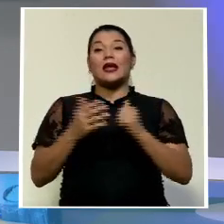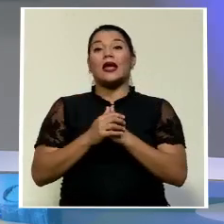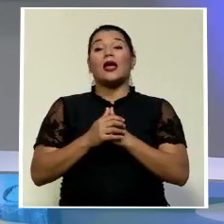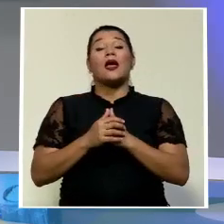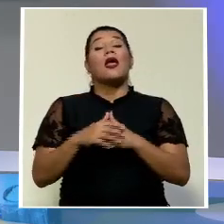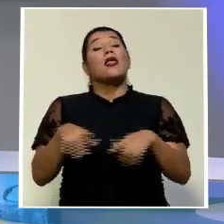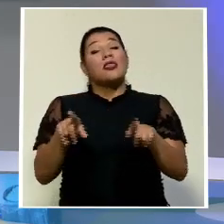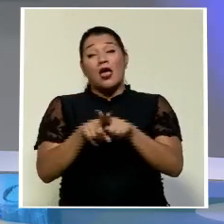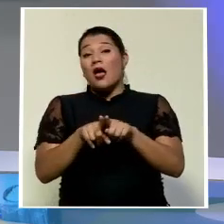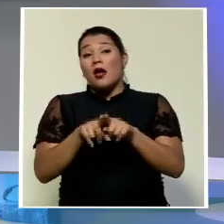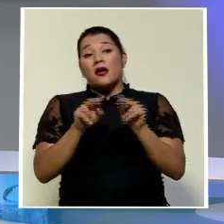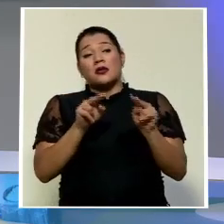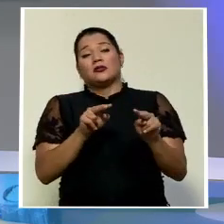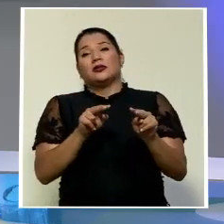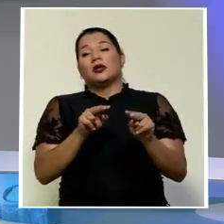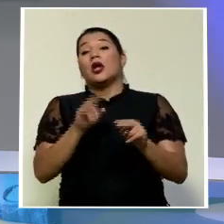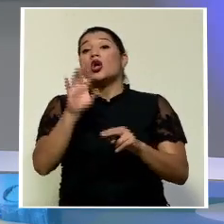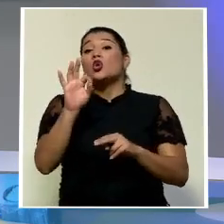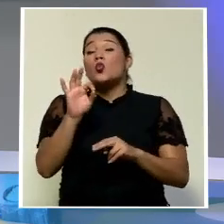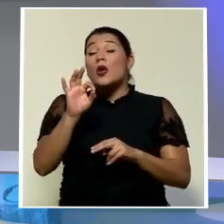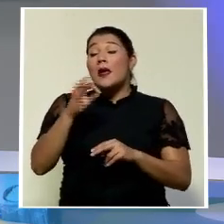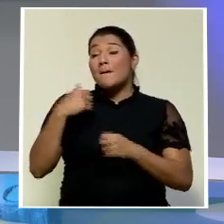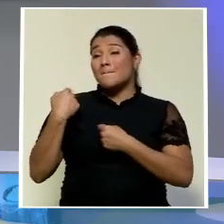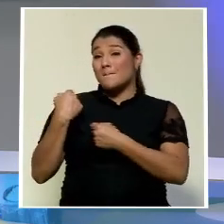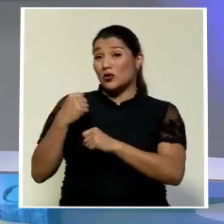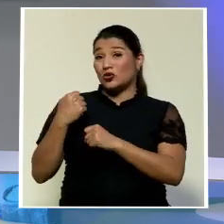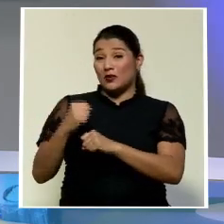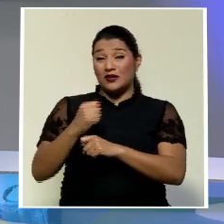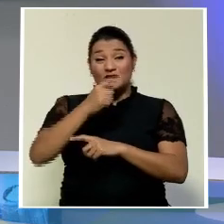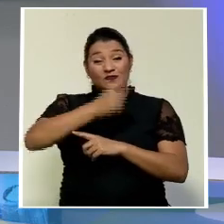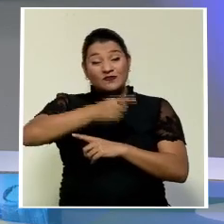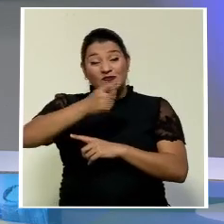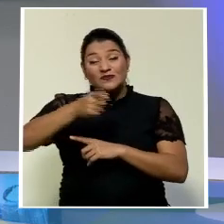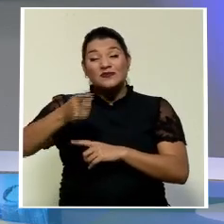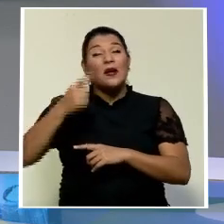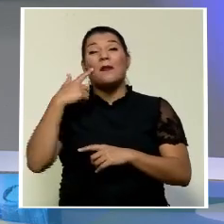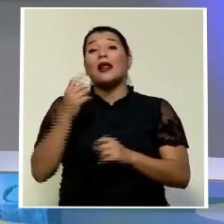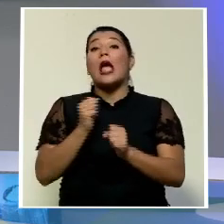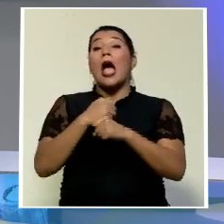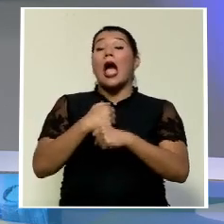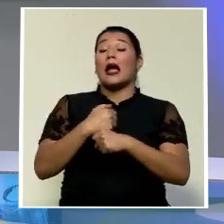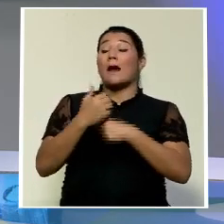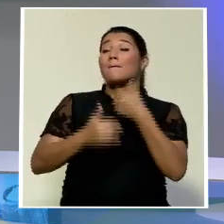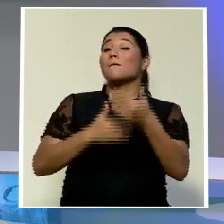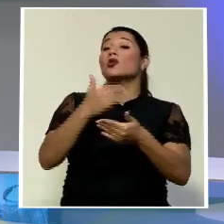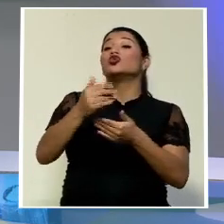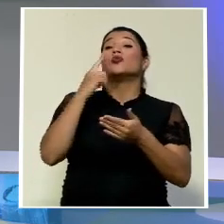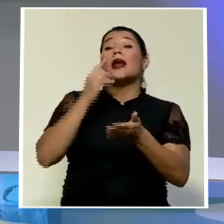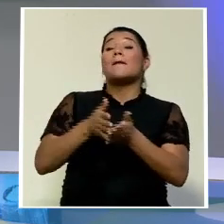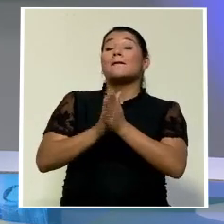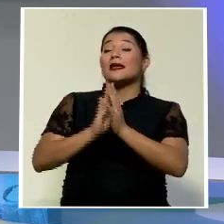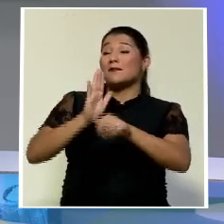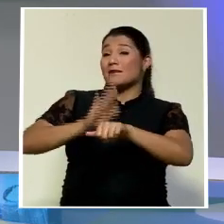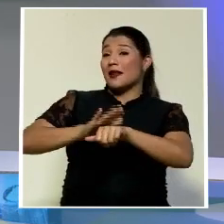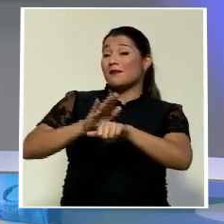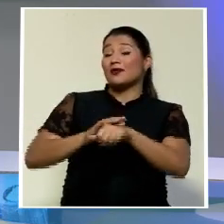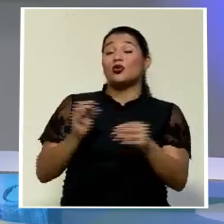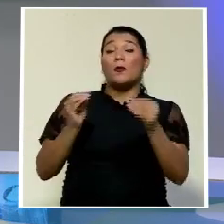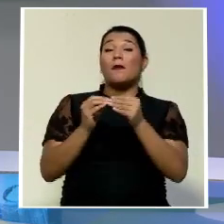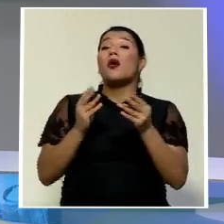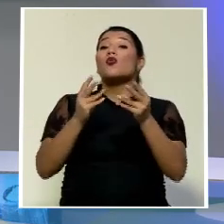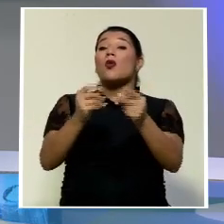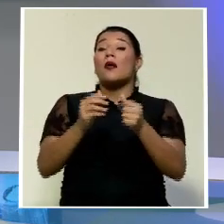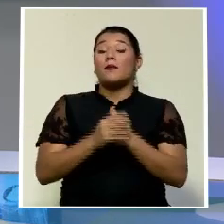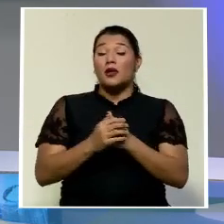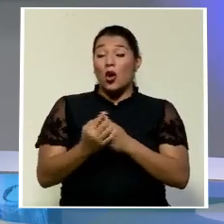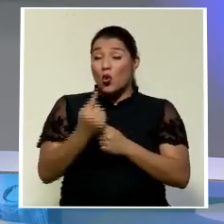llamó también la atención a 9 municipalidades para que agilicen los trámites de patentes comerciales. Un estudio realizado